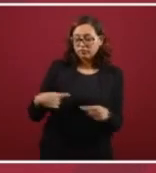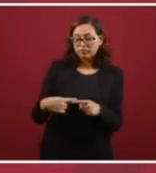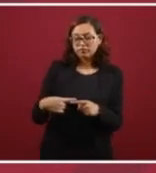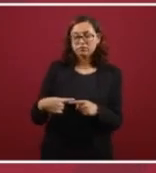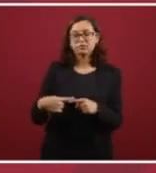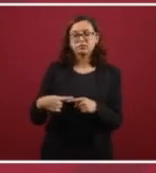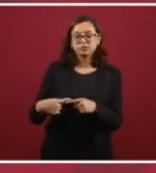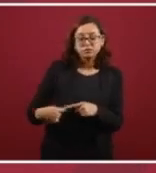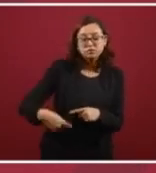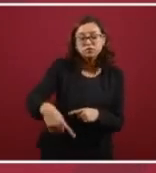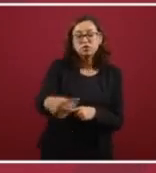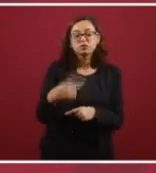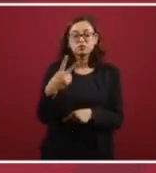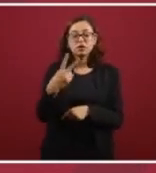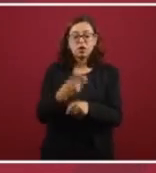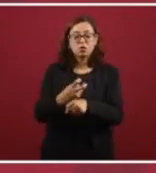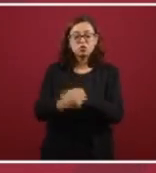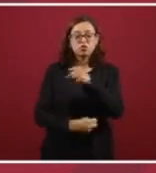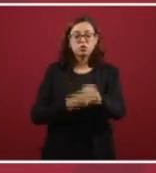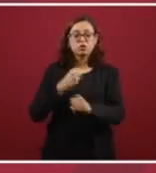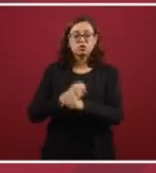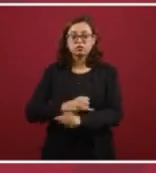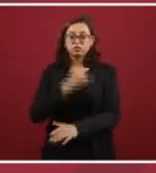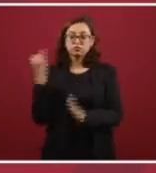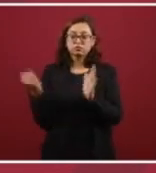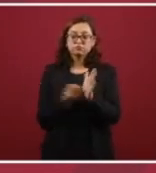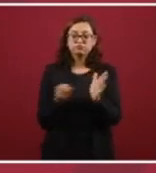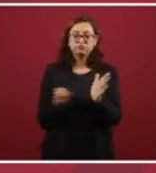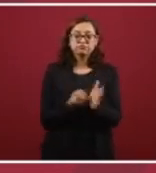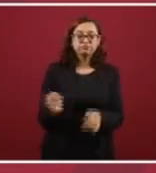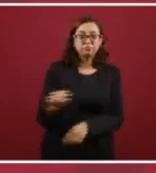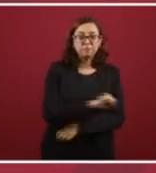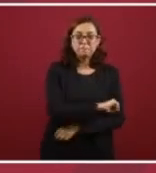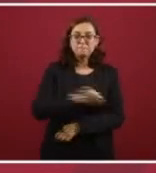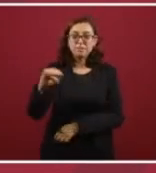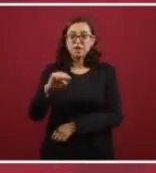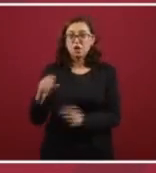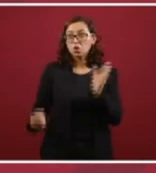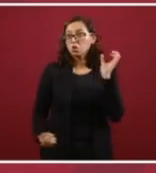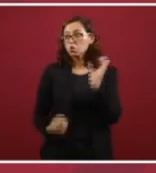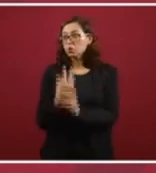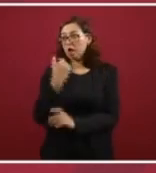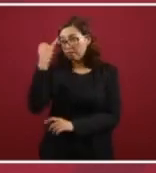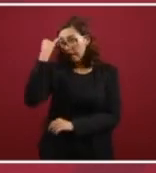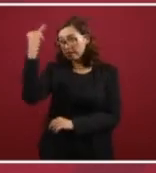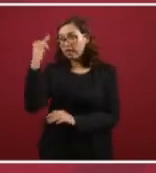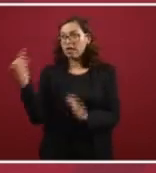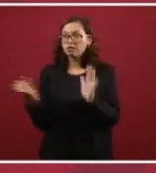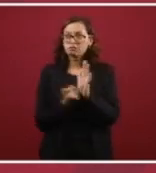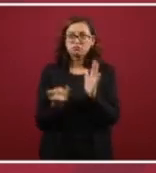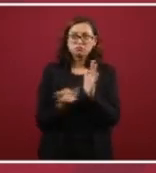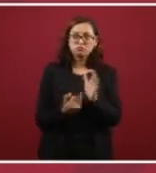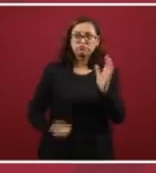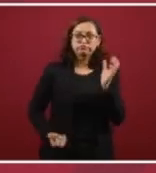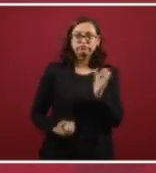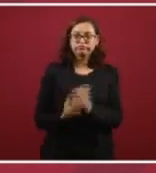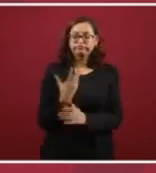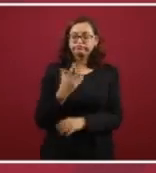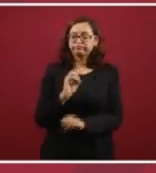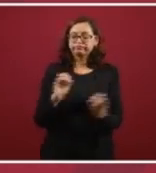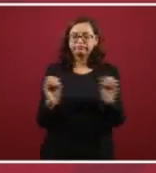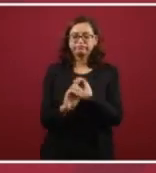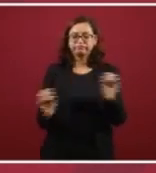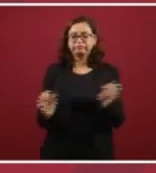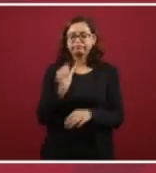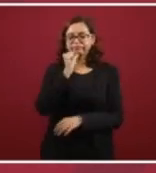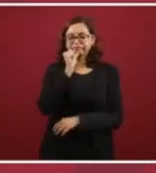sin aumentos de impuestos y sin creación de impuestos nuevos. Lo